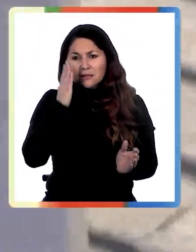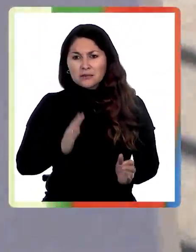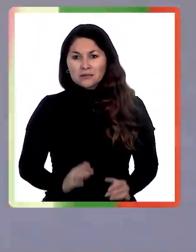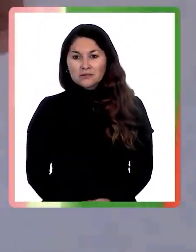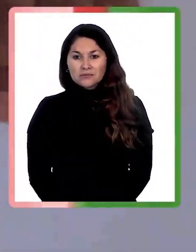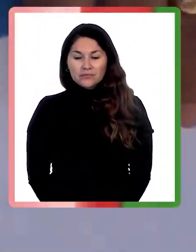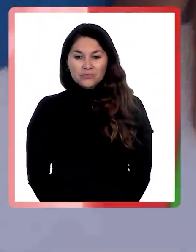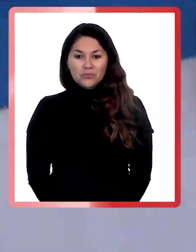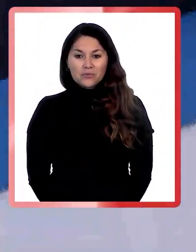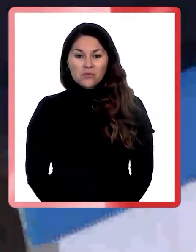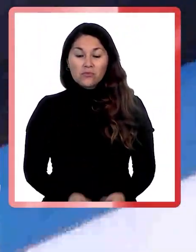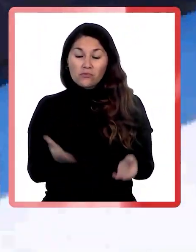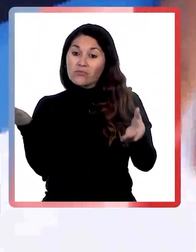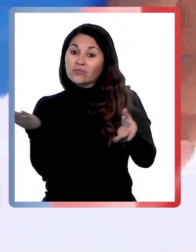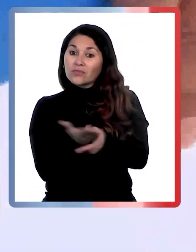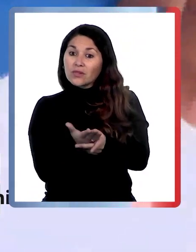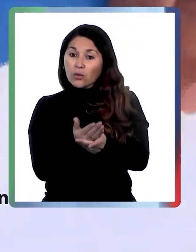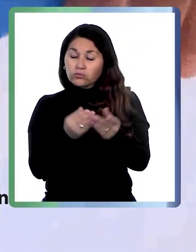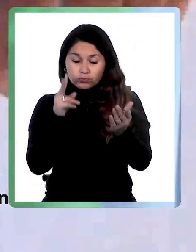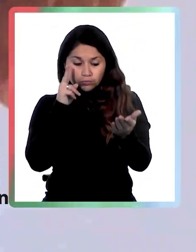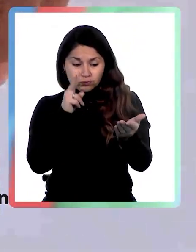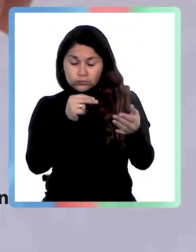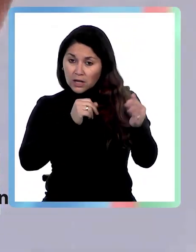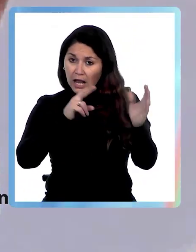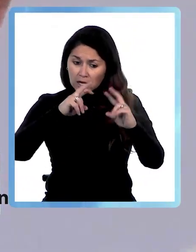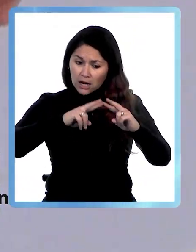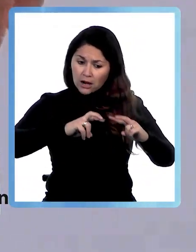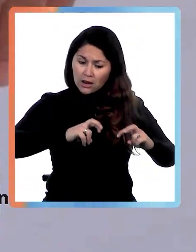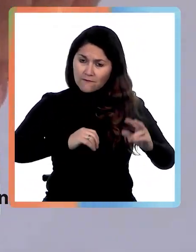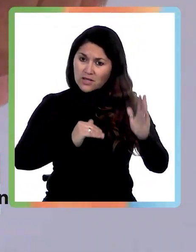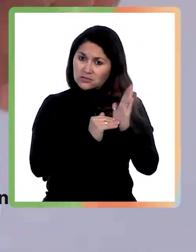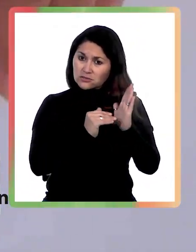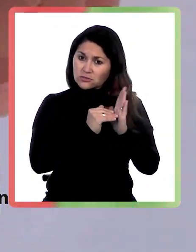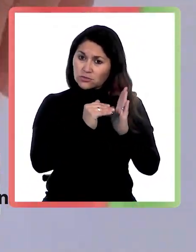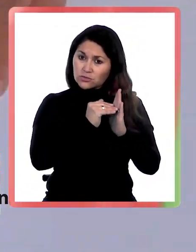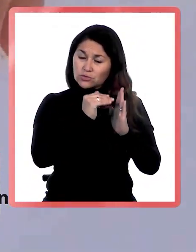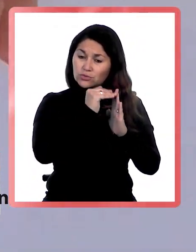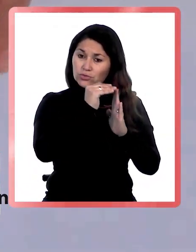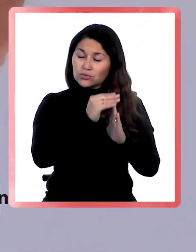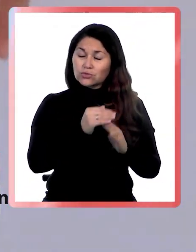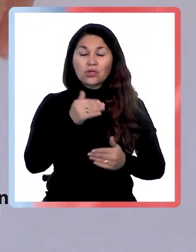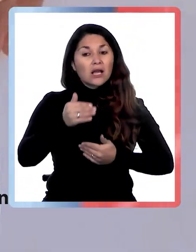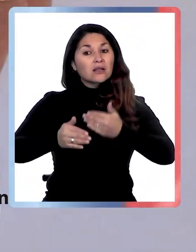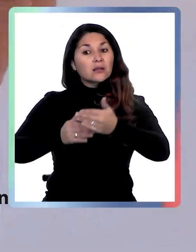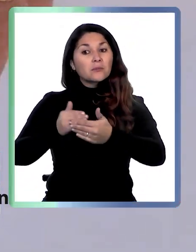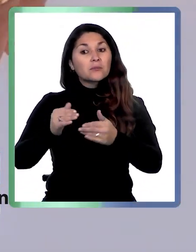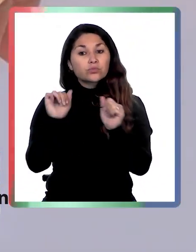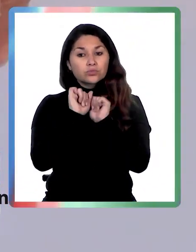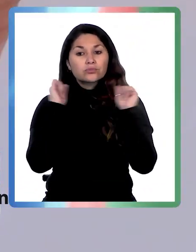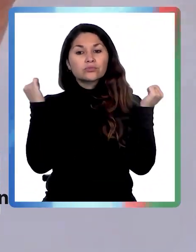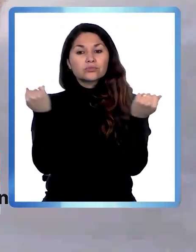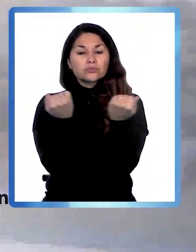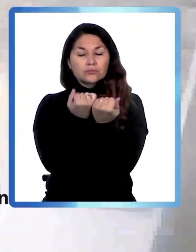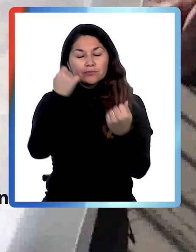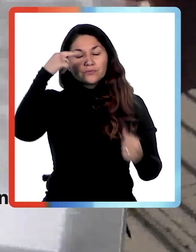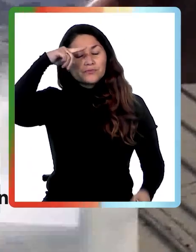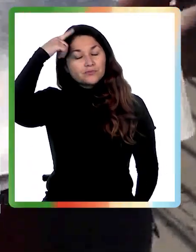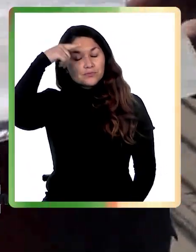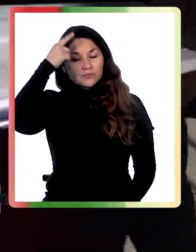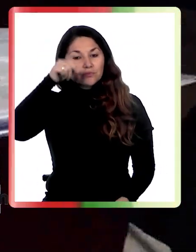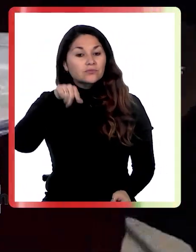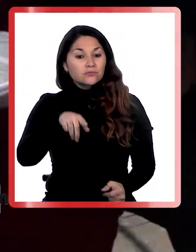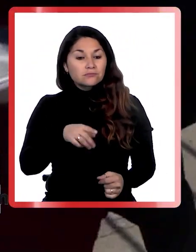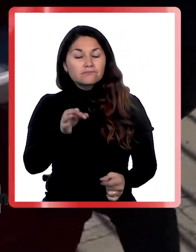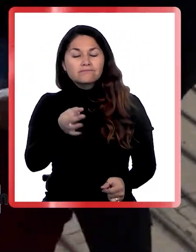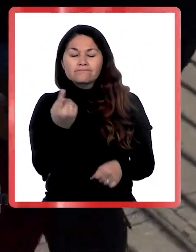está tan mala con carpeta en mano la documentación de los seguimientos de cada etapa del proceso de apertura del estadio de San Antonio que ha reunido